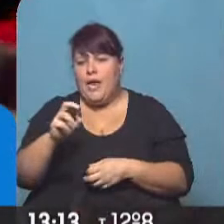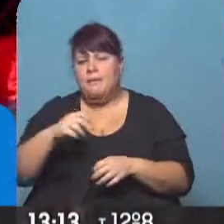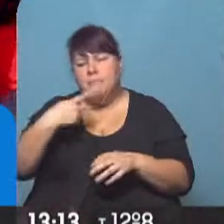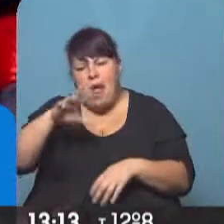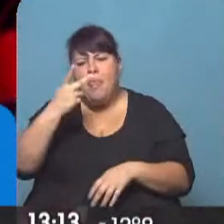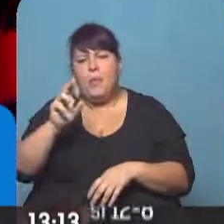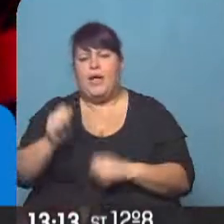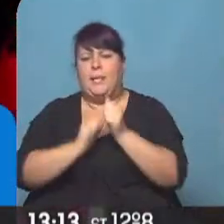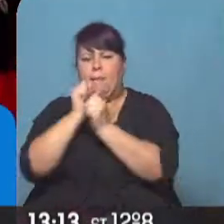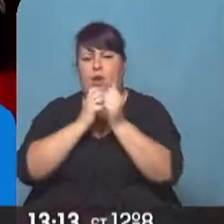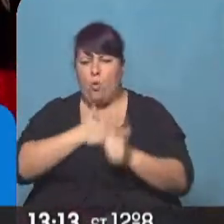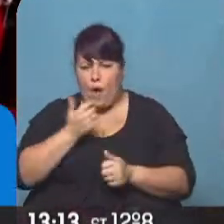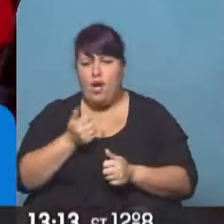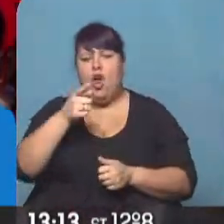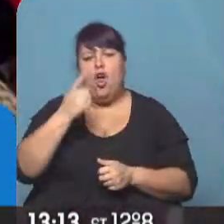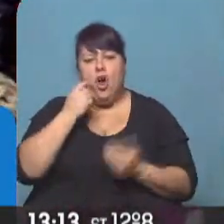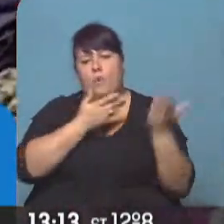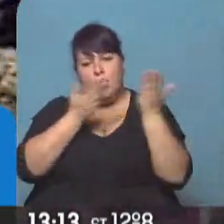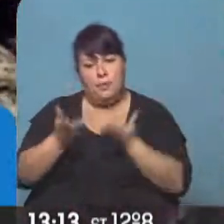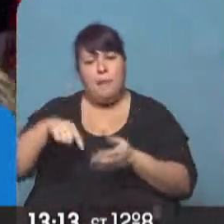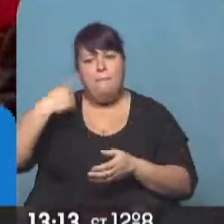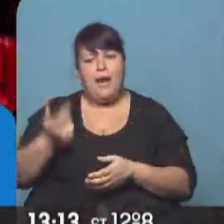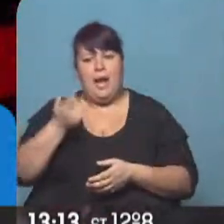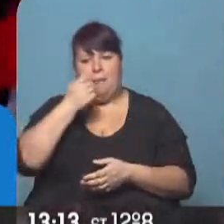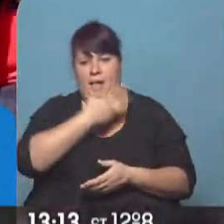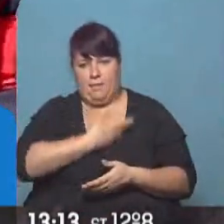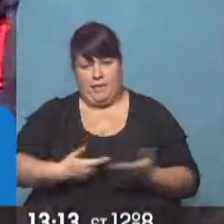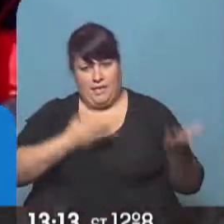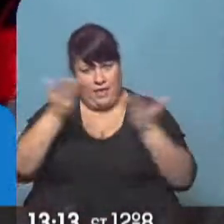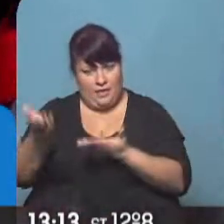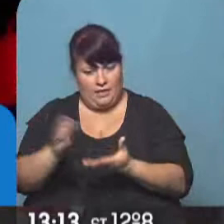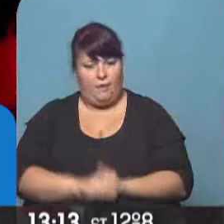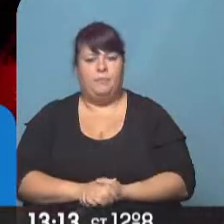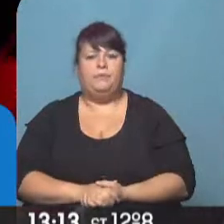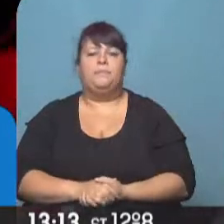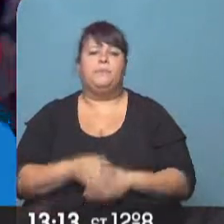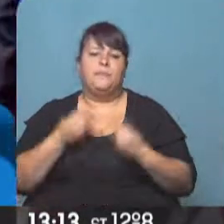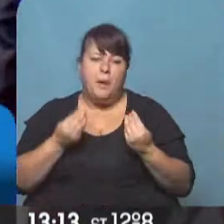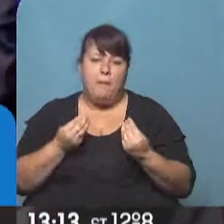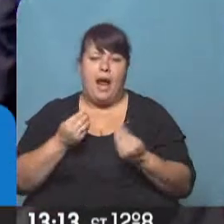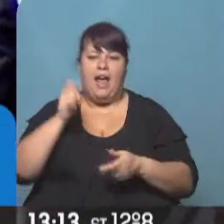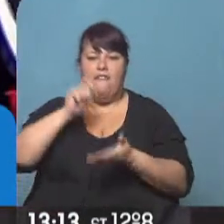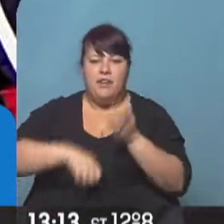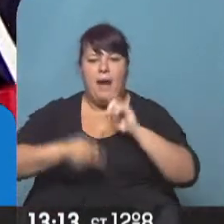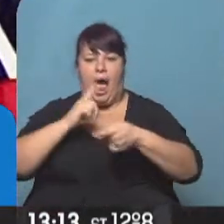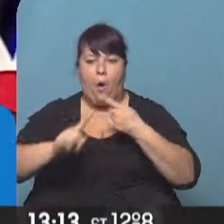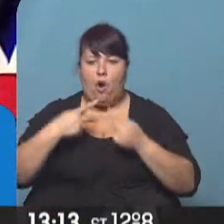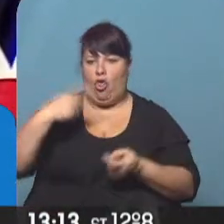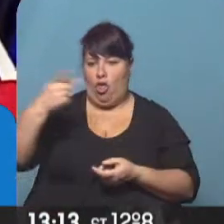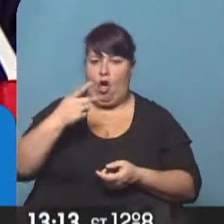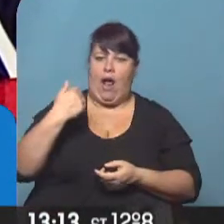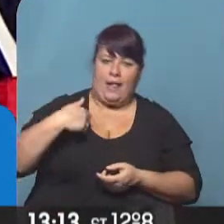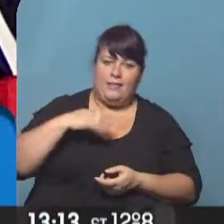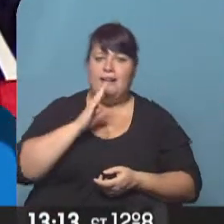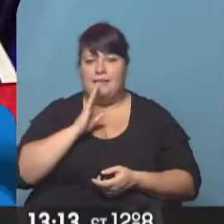20 empresarios, Netanyahu será recibido mañana por el presidente Mauricio Macri para la firma de acuerdos